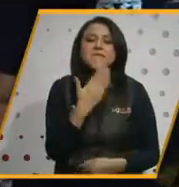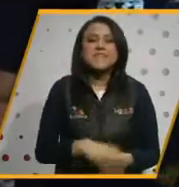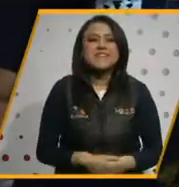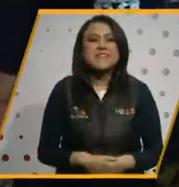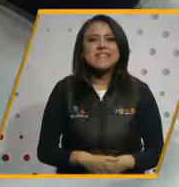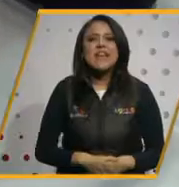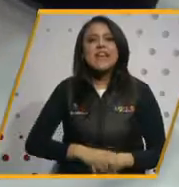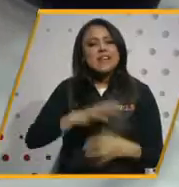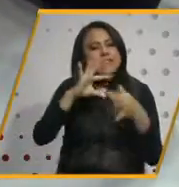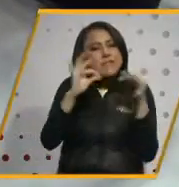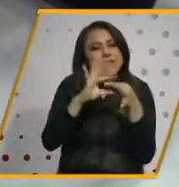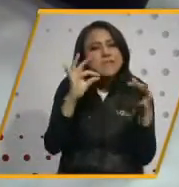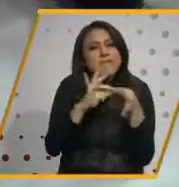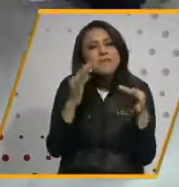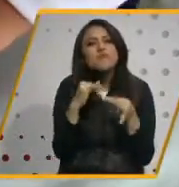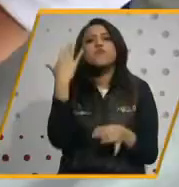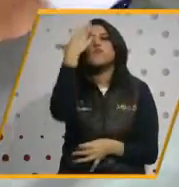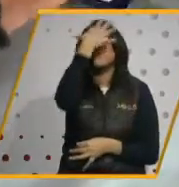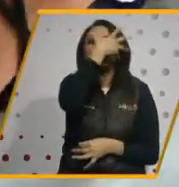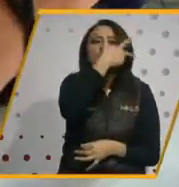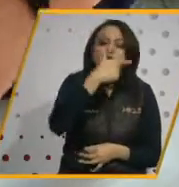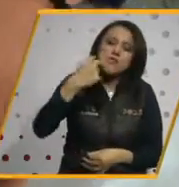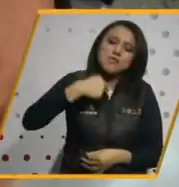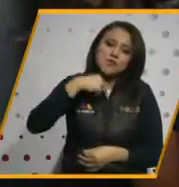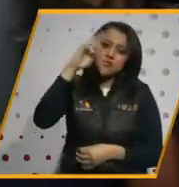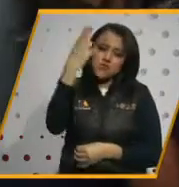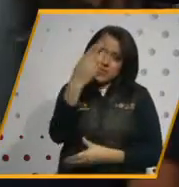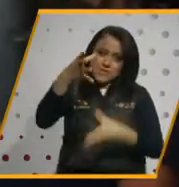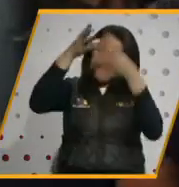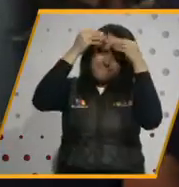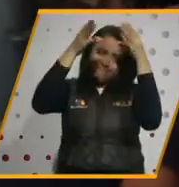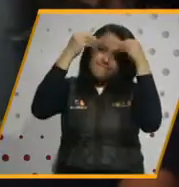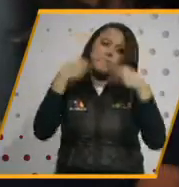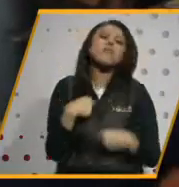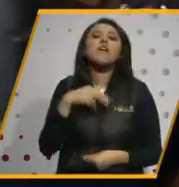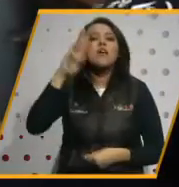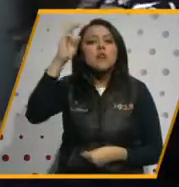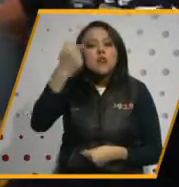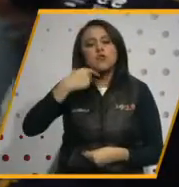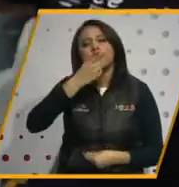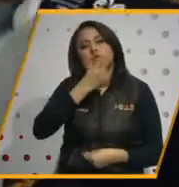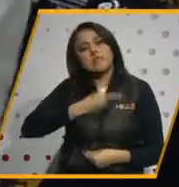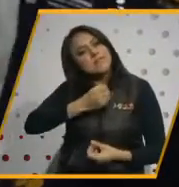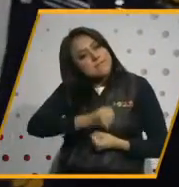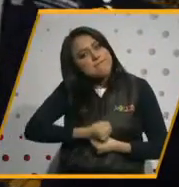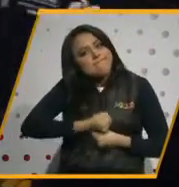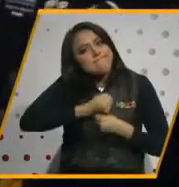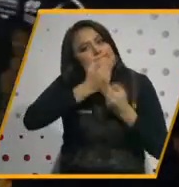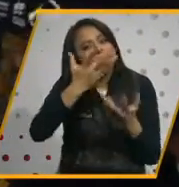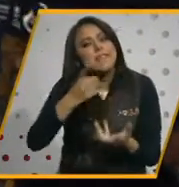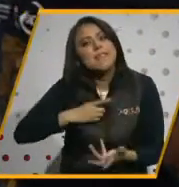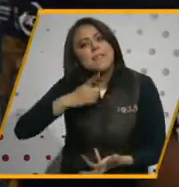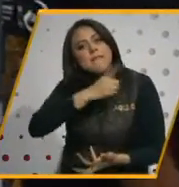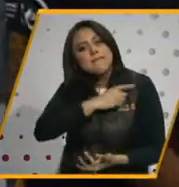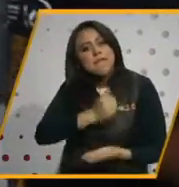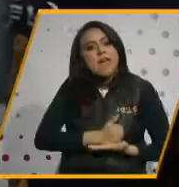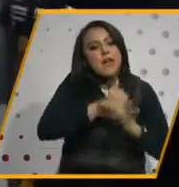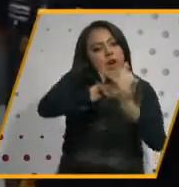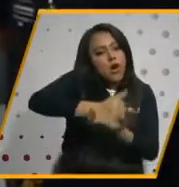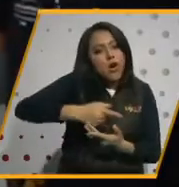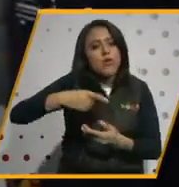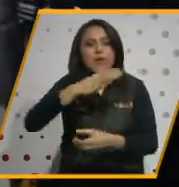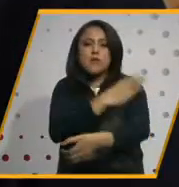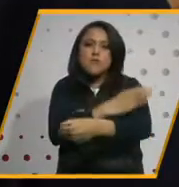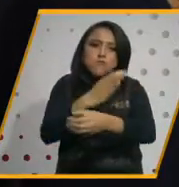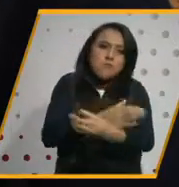esta noble causa es fruto de su formación universitaria. En la universidad nos enseñan solidaridad y compañerismo, entonces yo siento que aquí es lo que